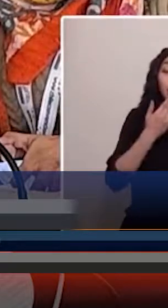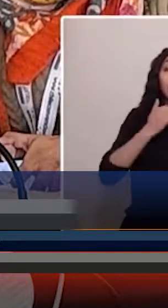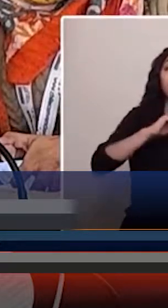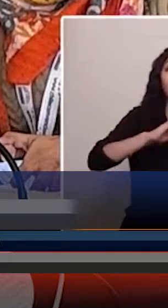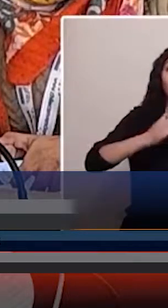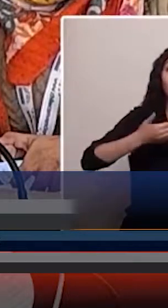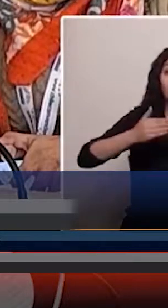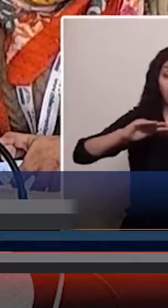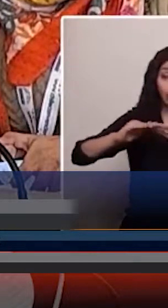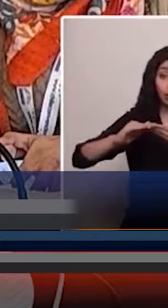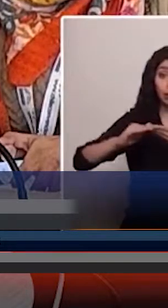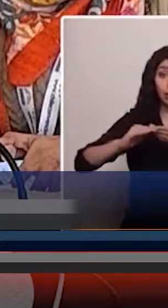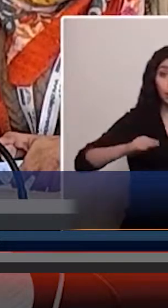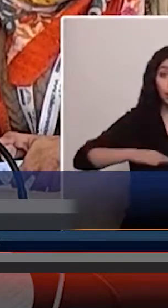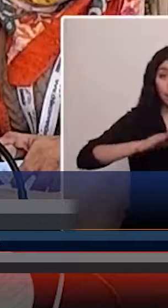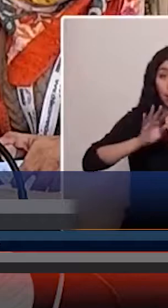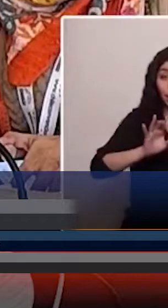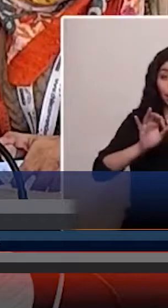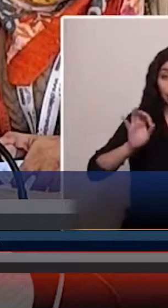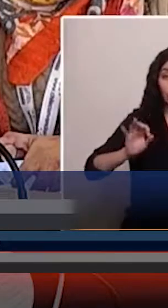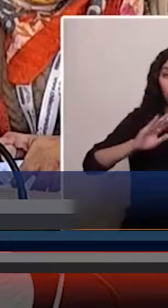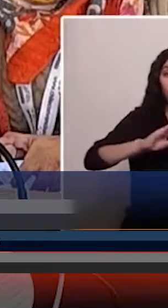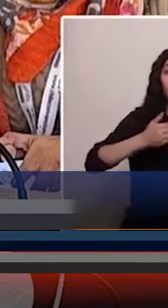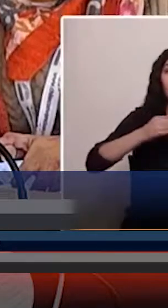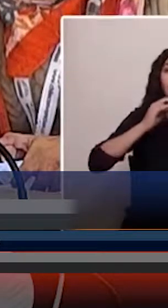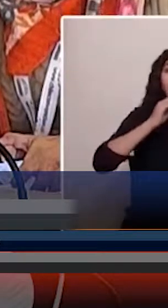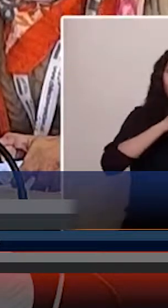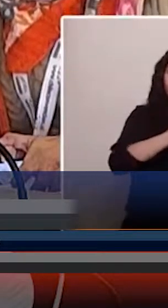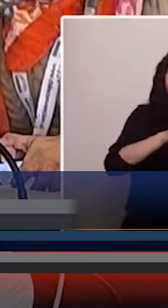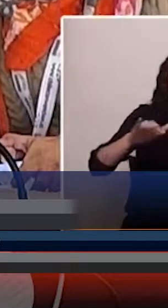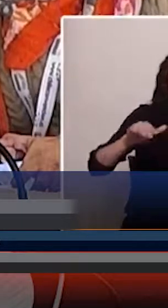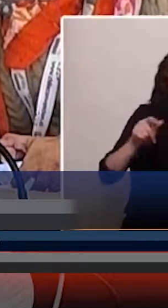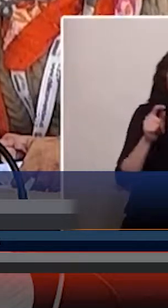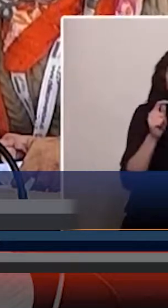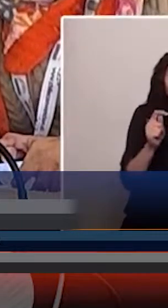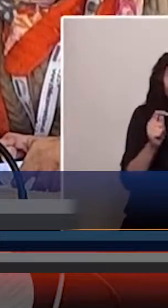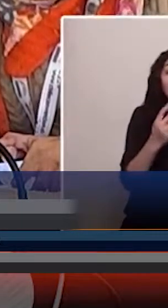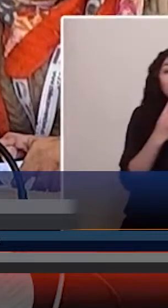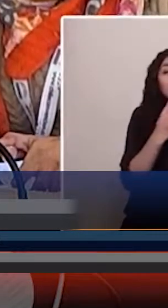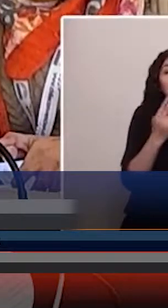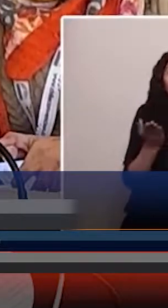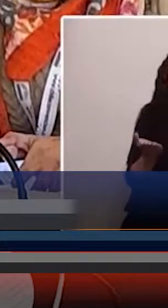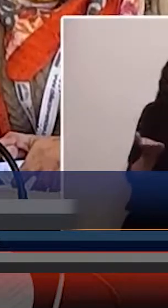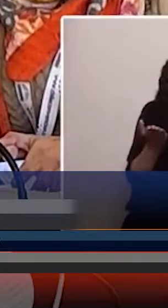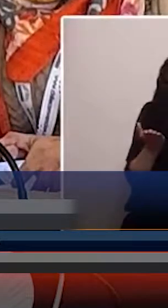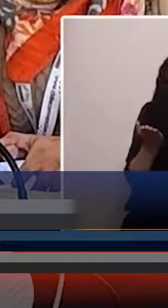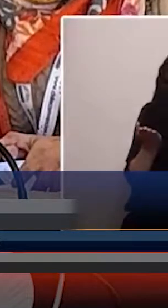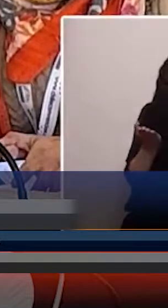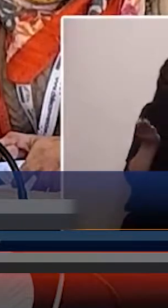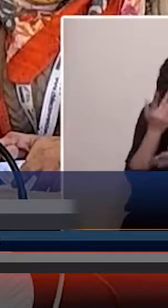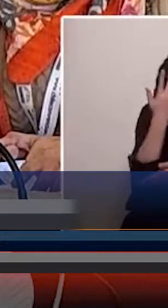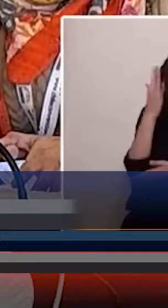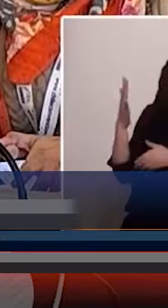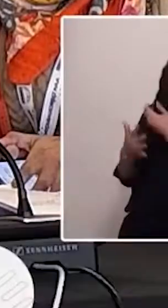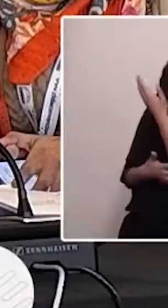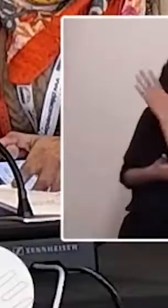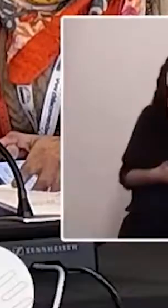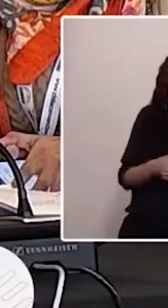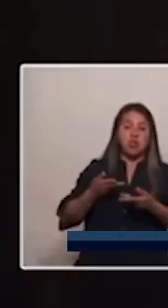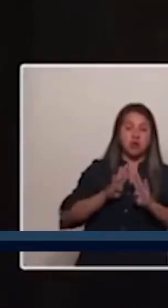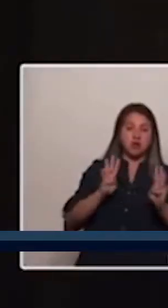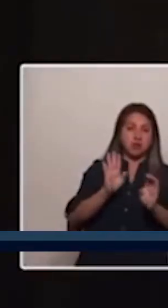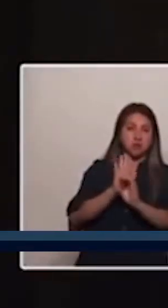y en especial comunidades rurales que intentan vivir en armonía con el medio ambiente en sus diferentes